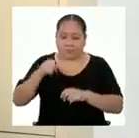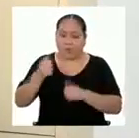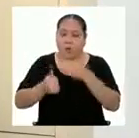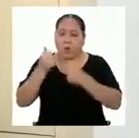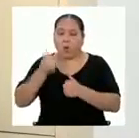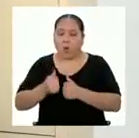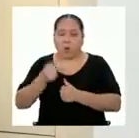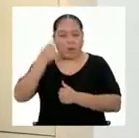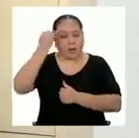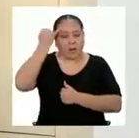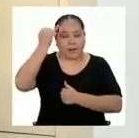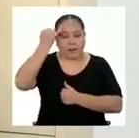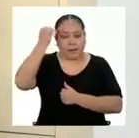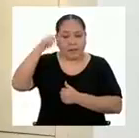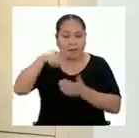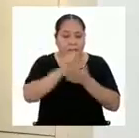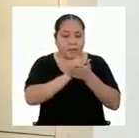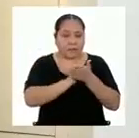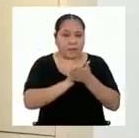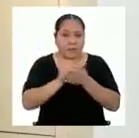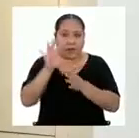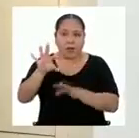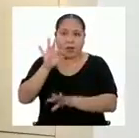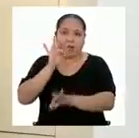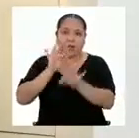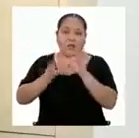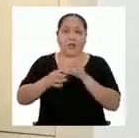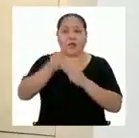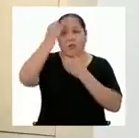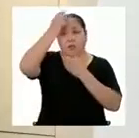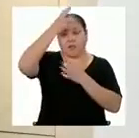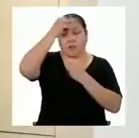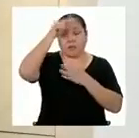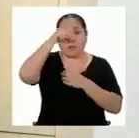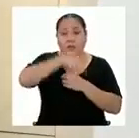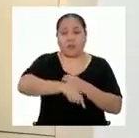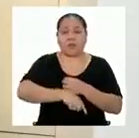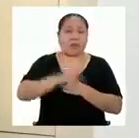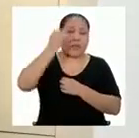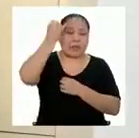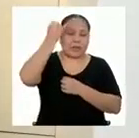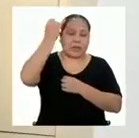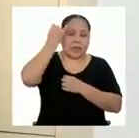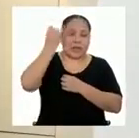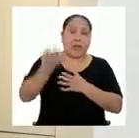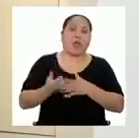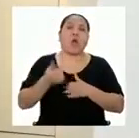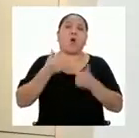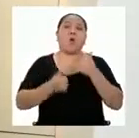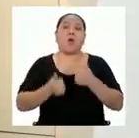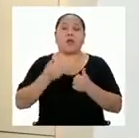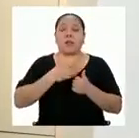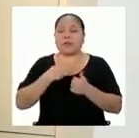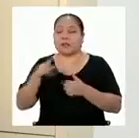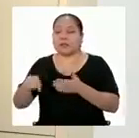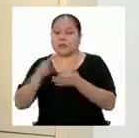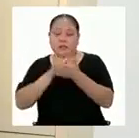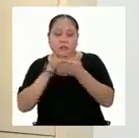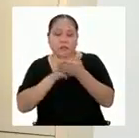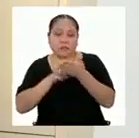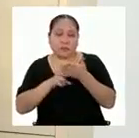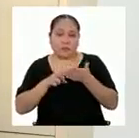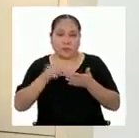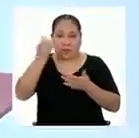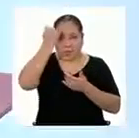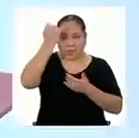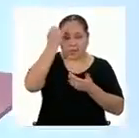texto, con la localización de la información explícita, la interpretación y la posición del lector con respecto a las ideas